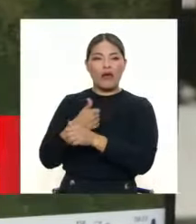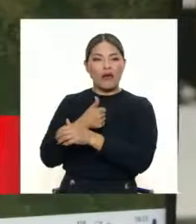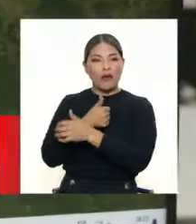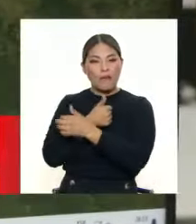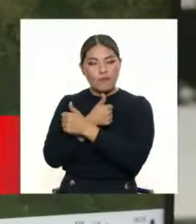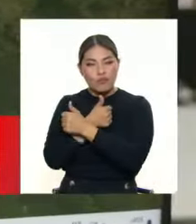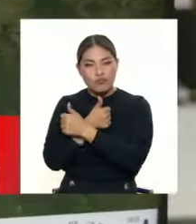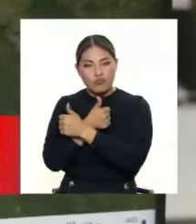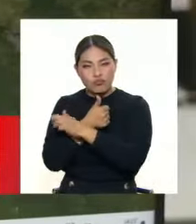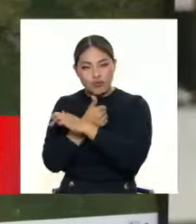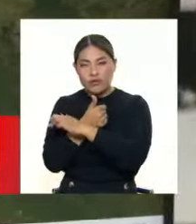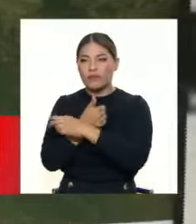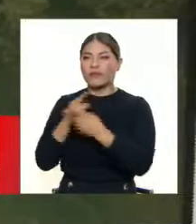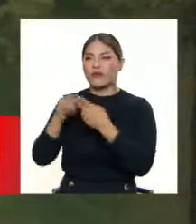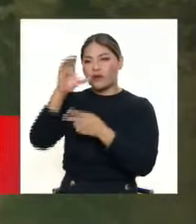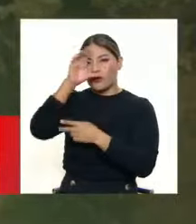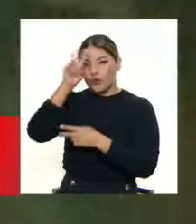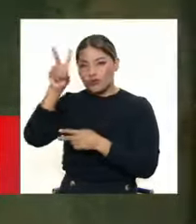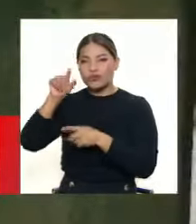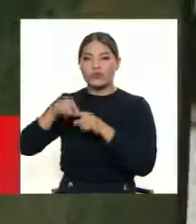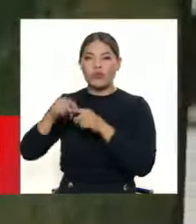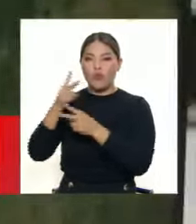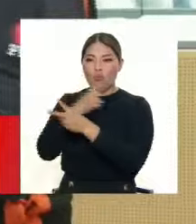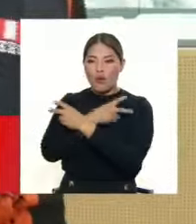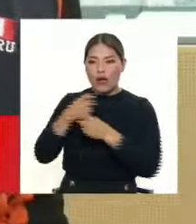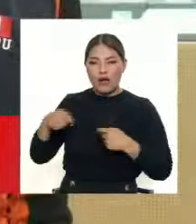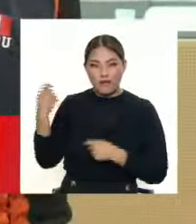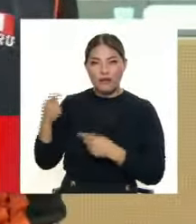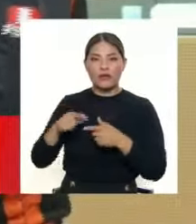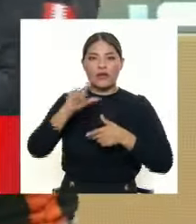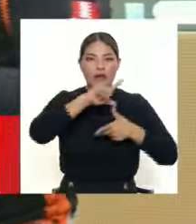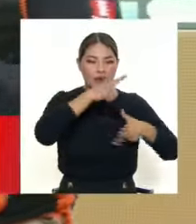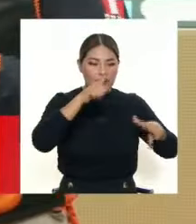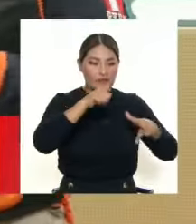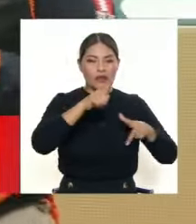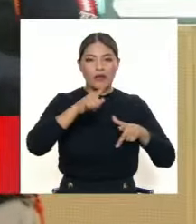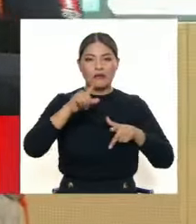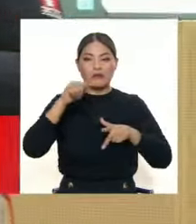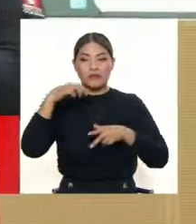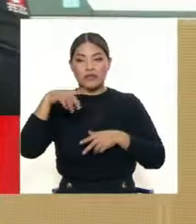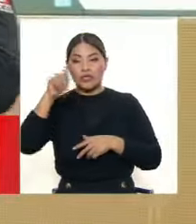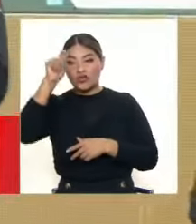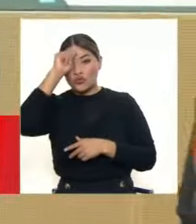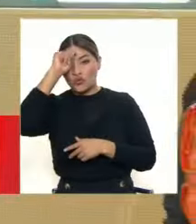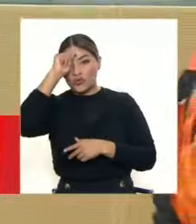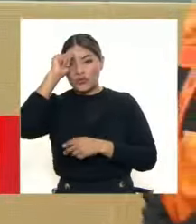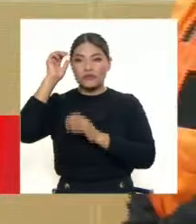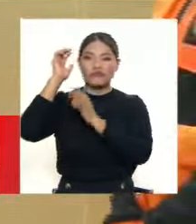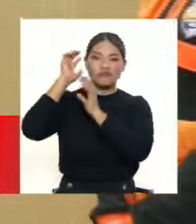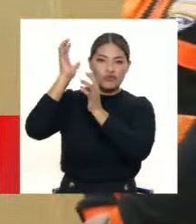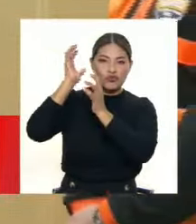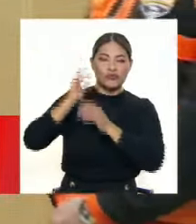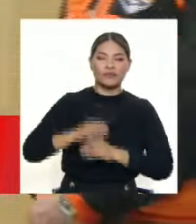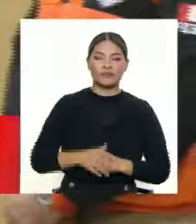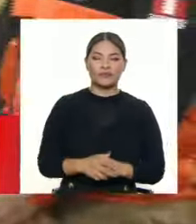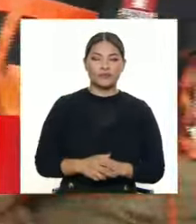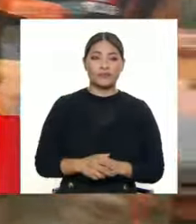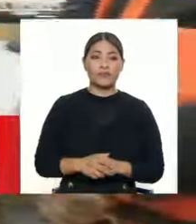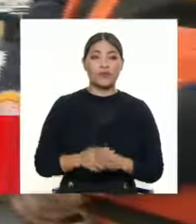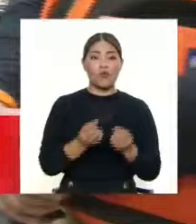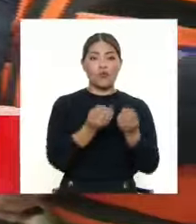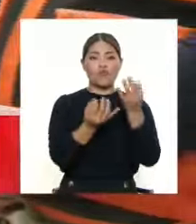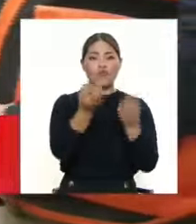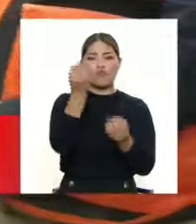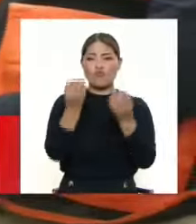Cusco, Huancavelica, La Libertad, Puno y Tumbes. Hemos tenido 222 incendios